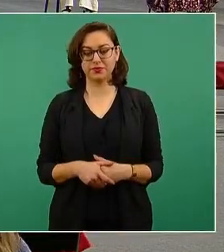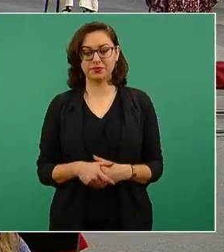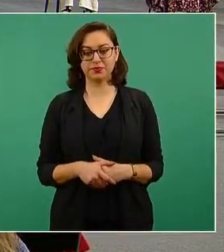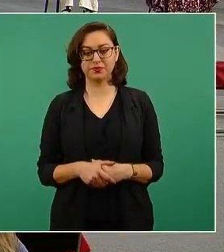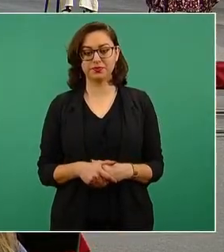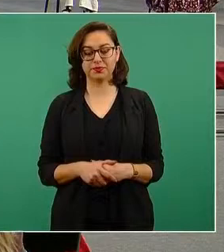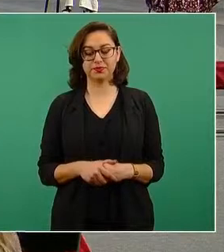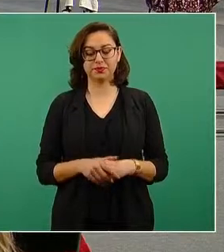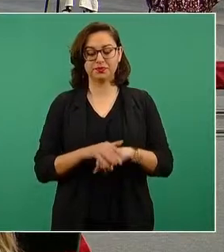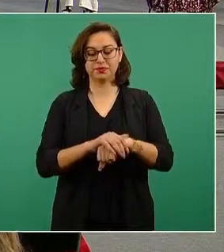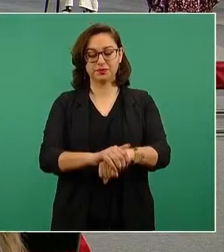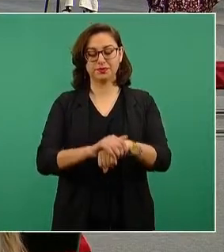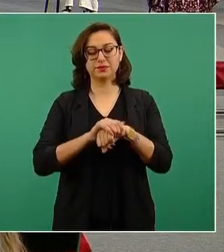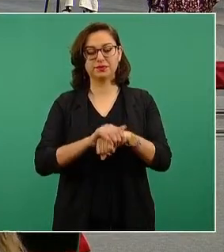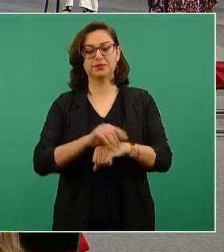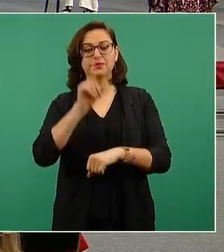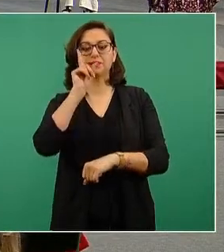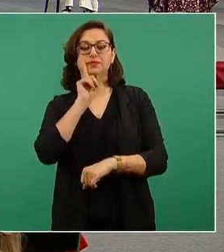Amigas, amigos,